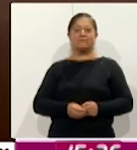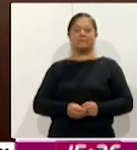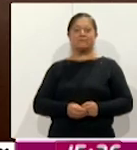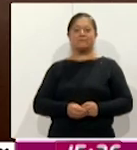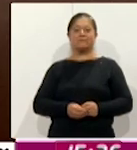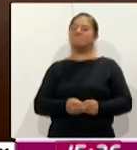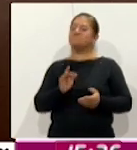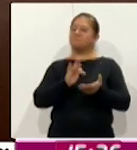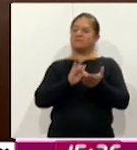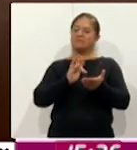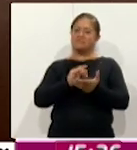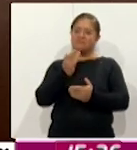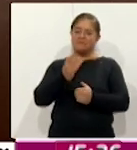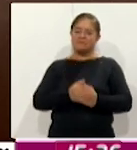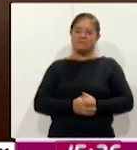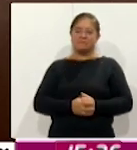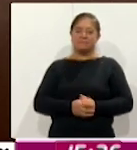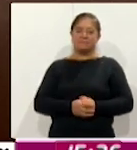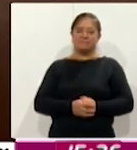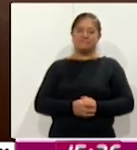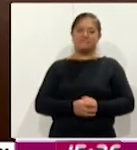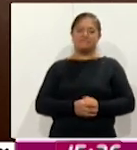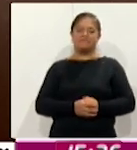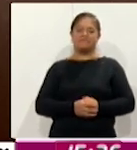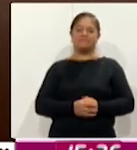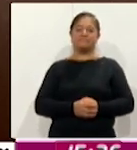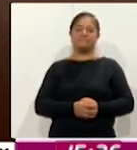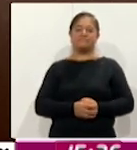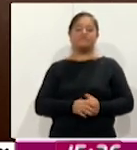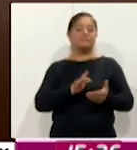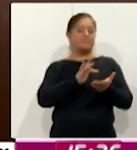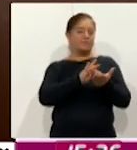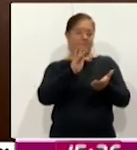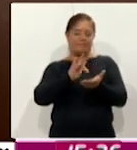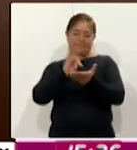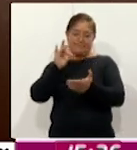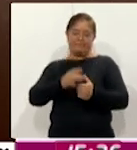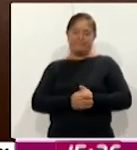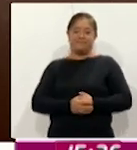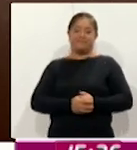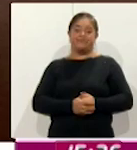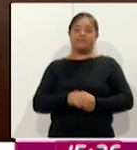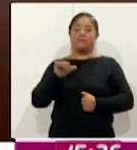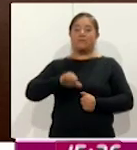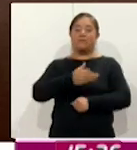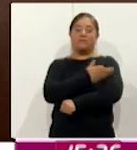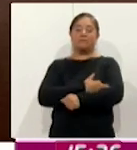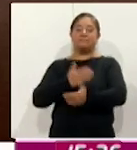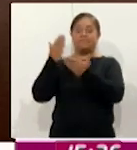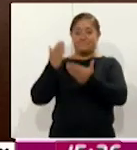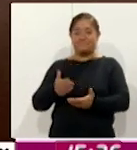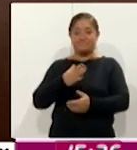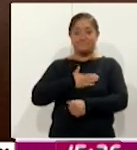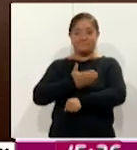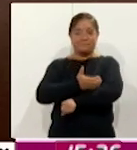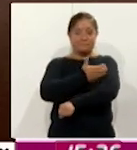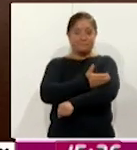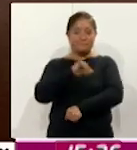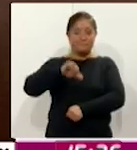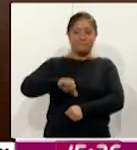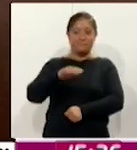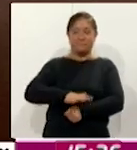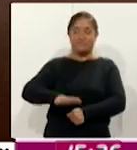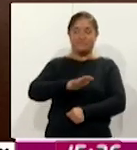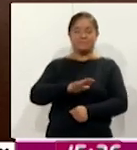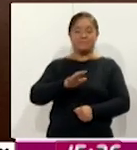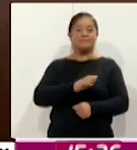Muchas gracias, Beatriz. Gracias. Gracias por tu información. Y bien, pues esta tarde tenemos visitas porque nos acompaña en el estudio